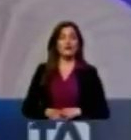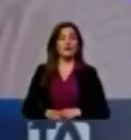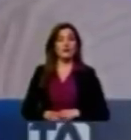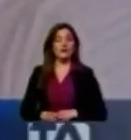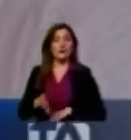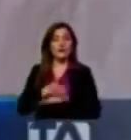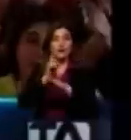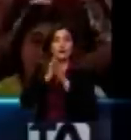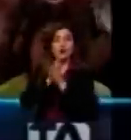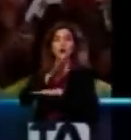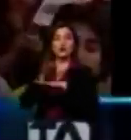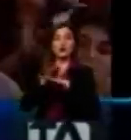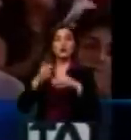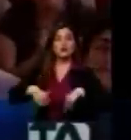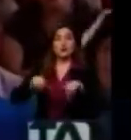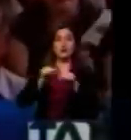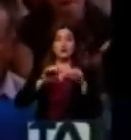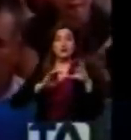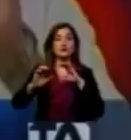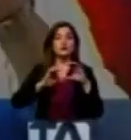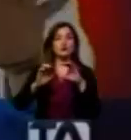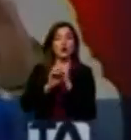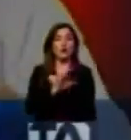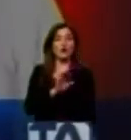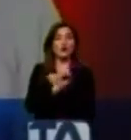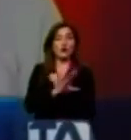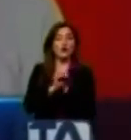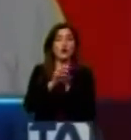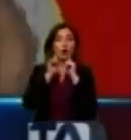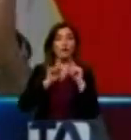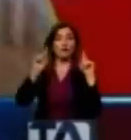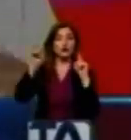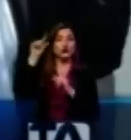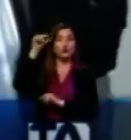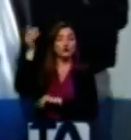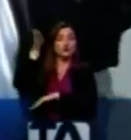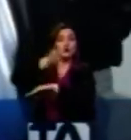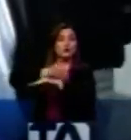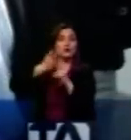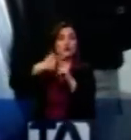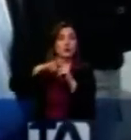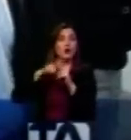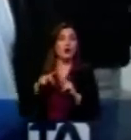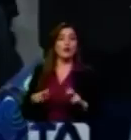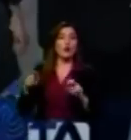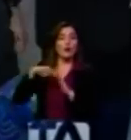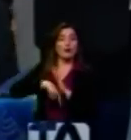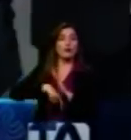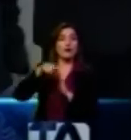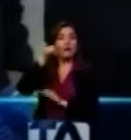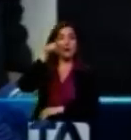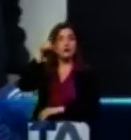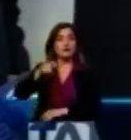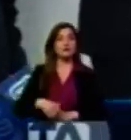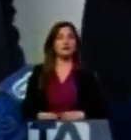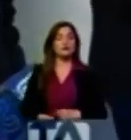Las denuncias en torno al área de comunicación, publicidad y propaganda del gobierno anterior empiezan a investigarse en la Fiscalía